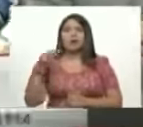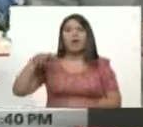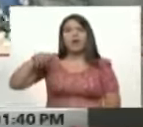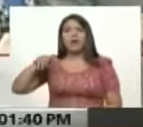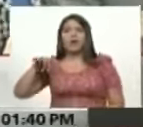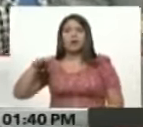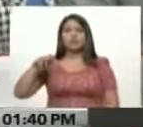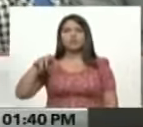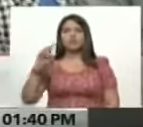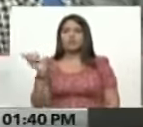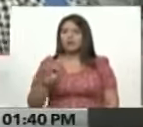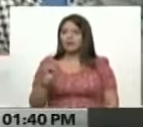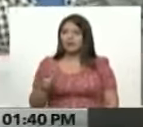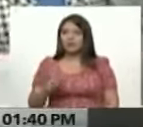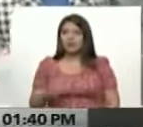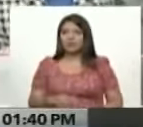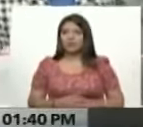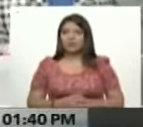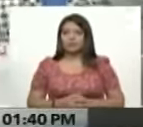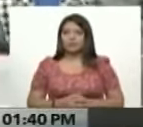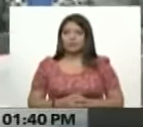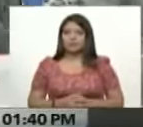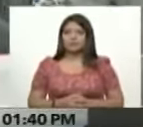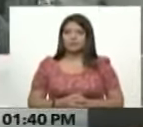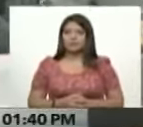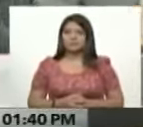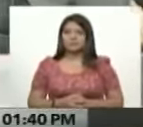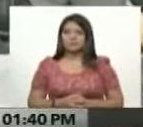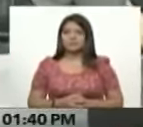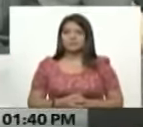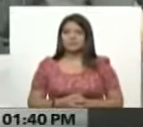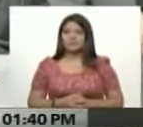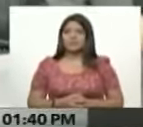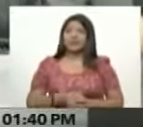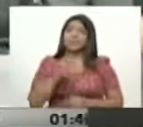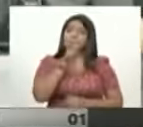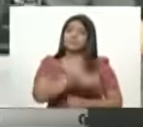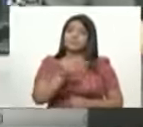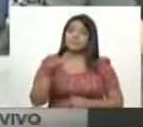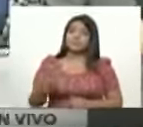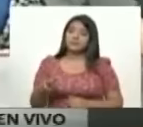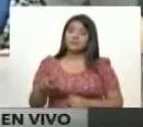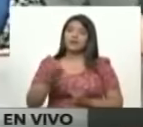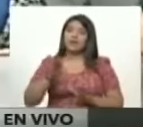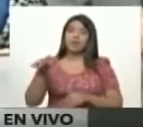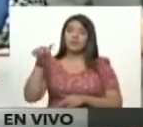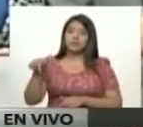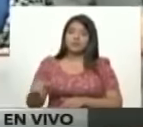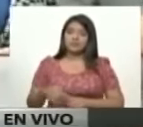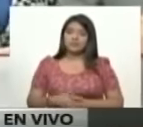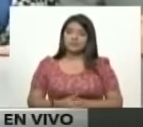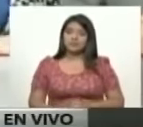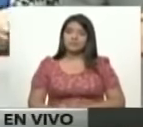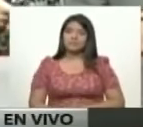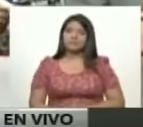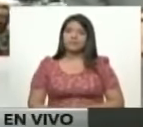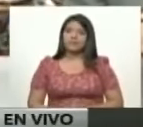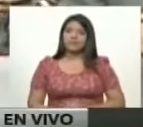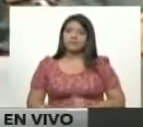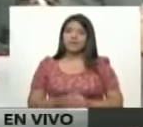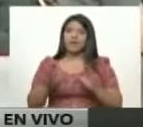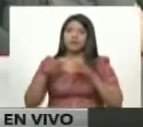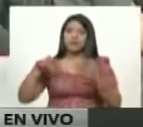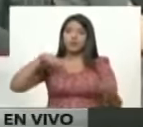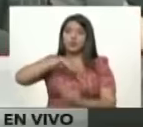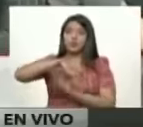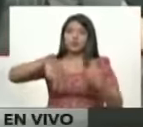quien mueve los hilos de las marionetas, que son los amos de estos señores que hoy están aquí. La bancada